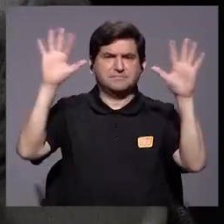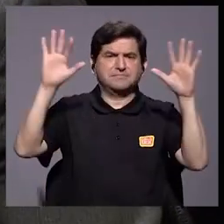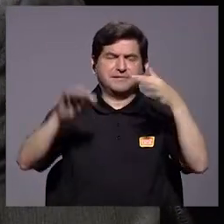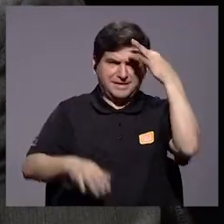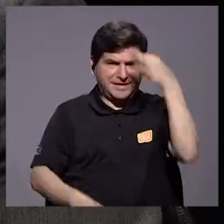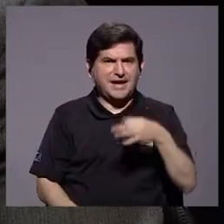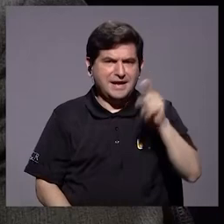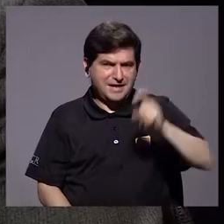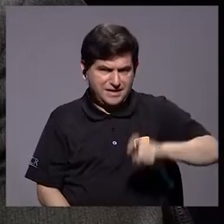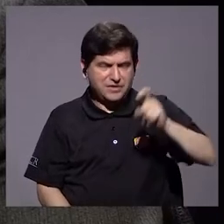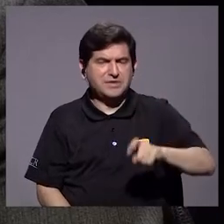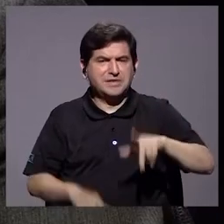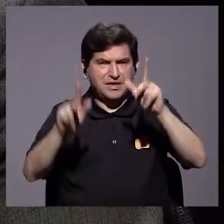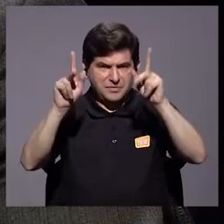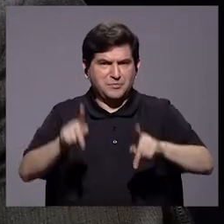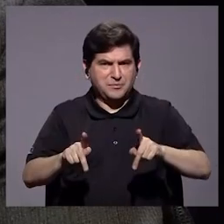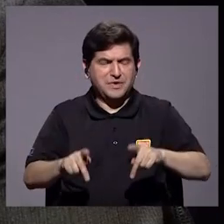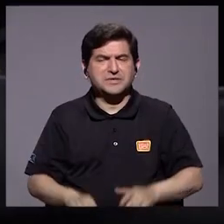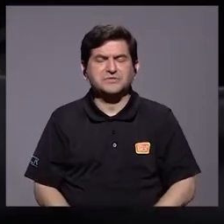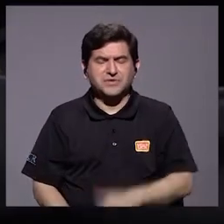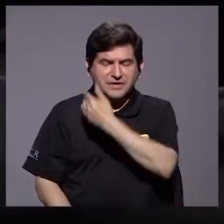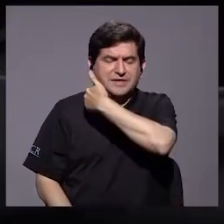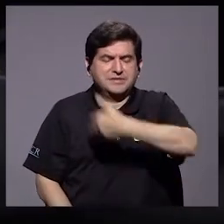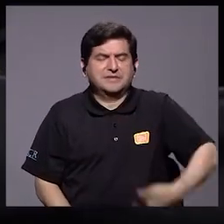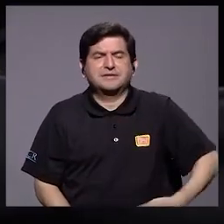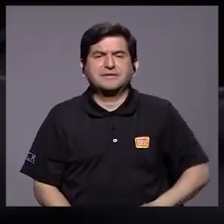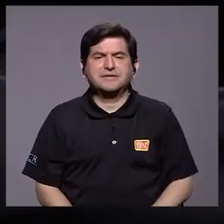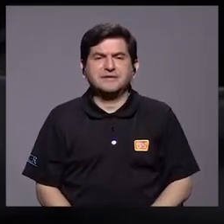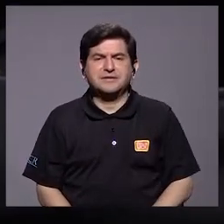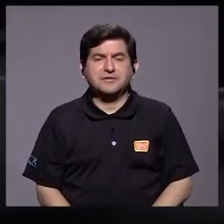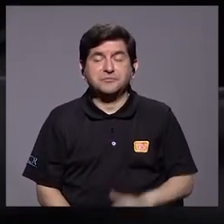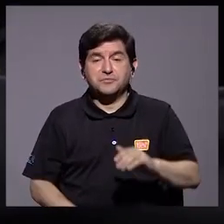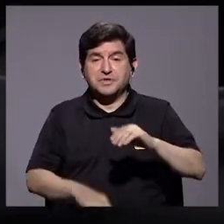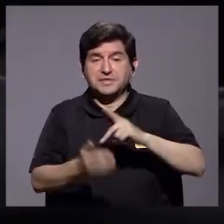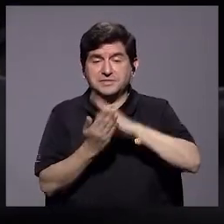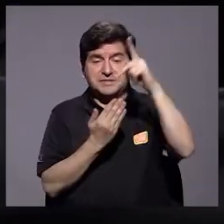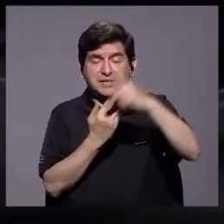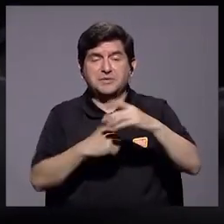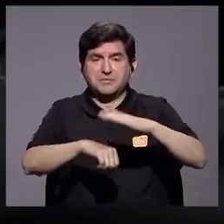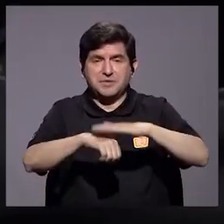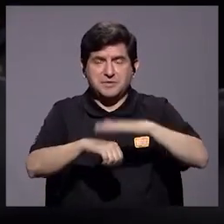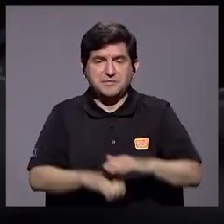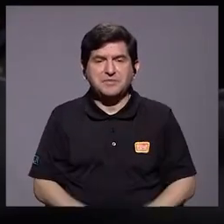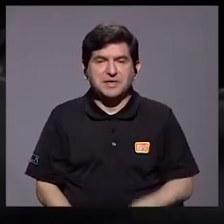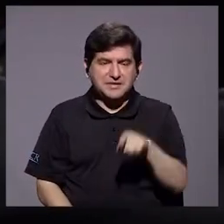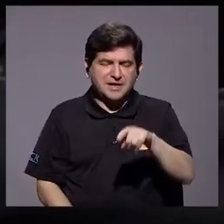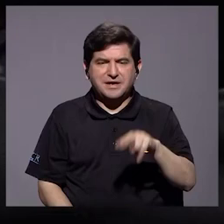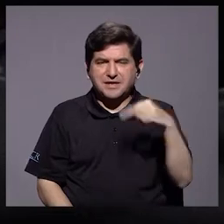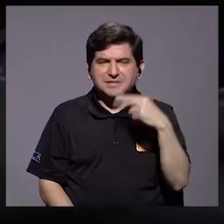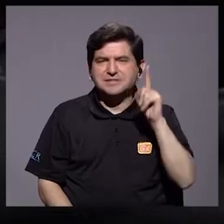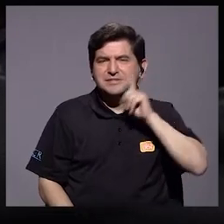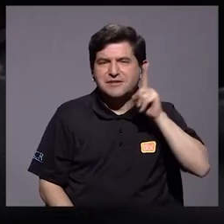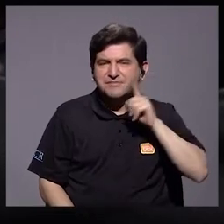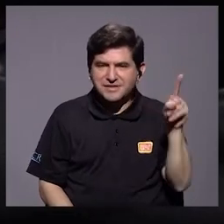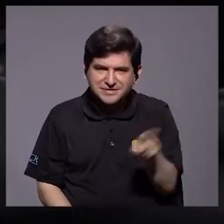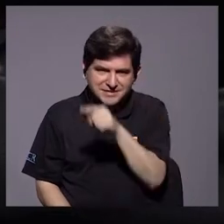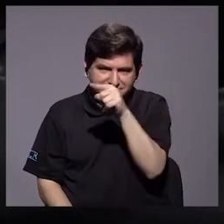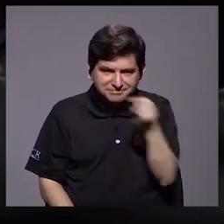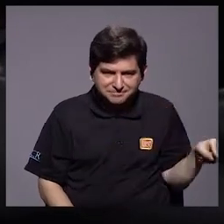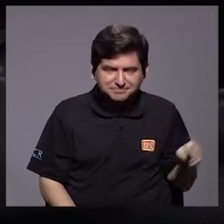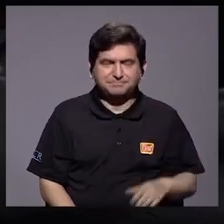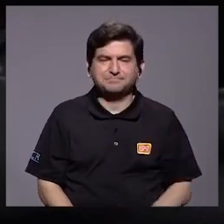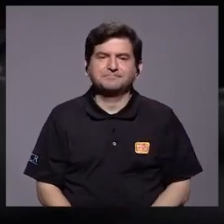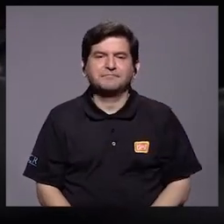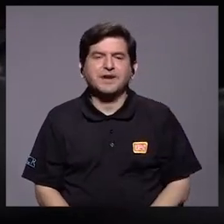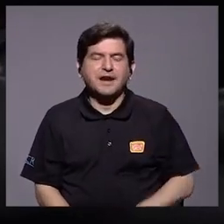que debería tener la gente del club sport herediano que sirve el programa entonces para limpiar un fake y es que anda por el corah ya don amado